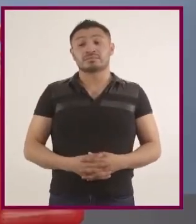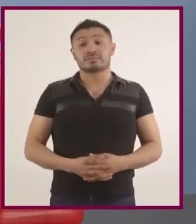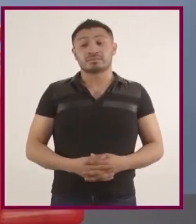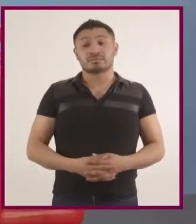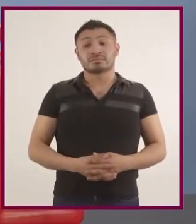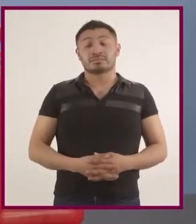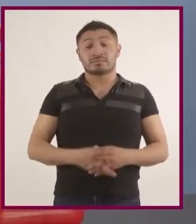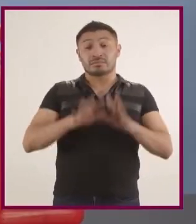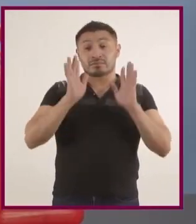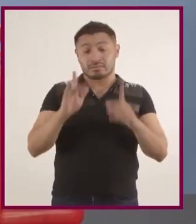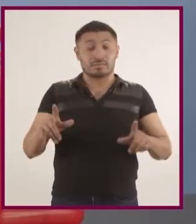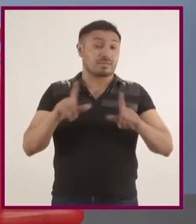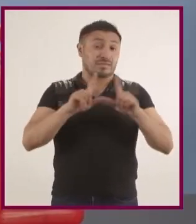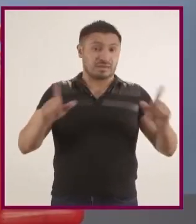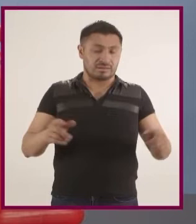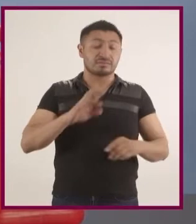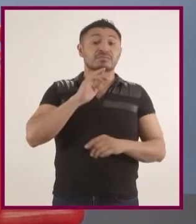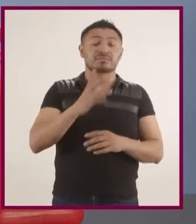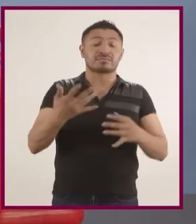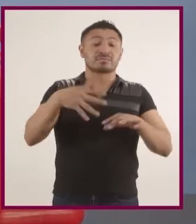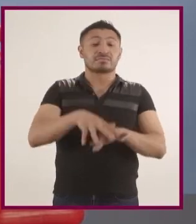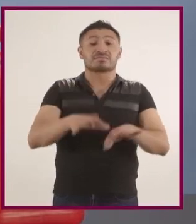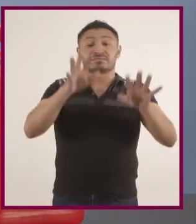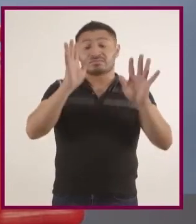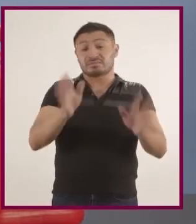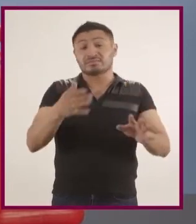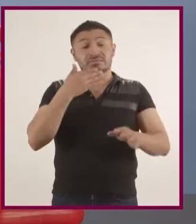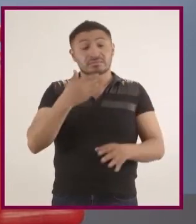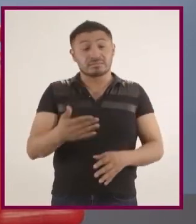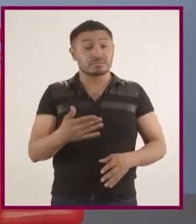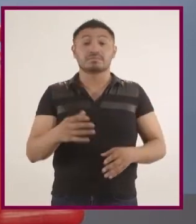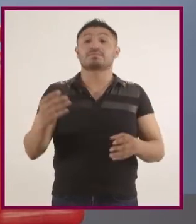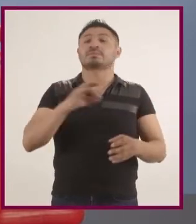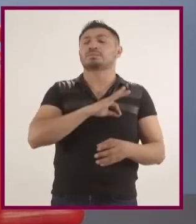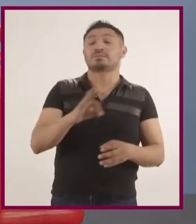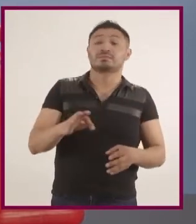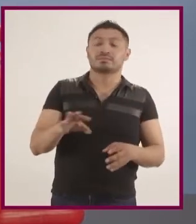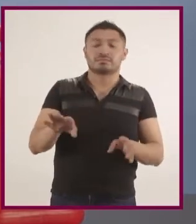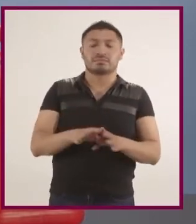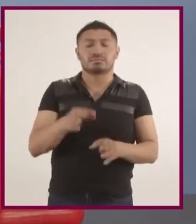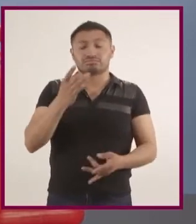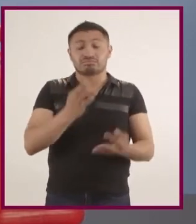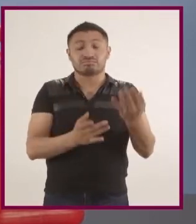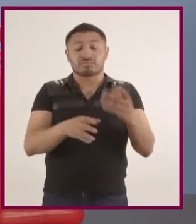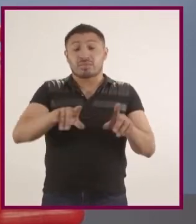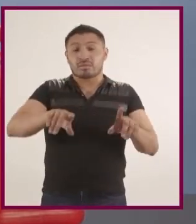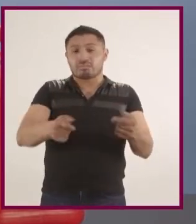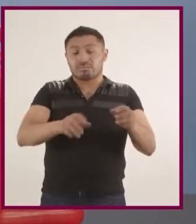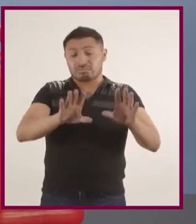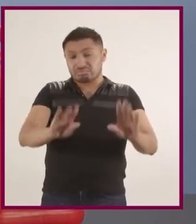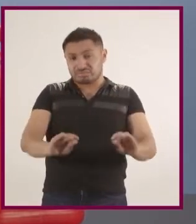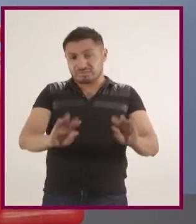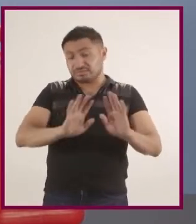ya que nuestros ingredientes están mejor incorporados podemos ya dejar de calentar